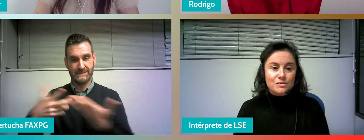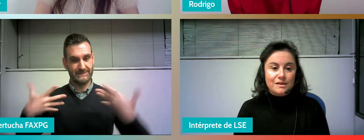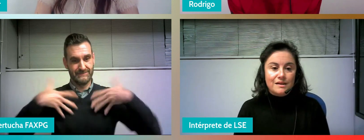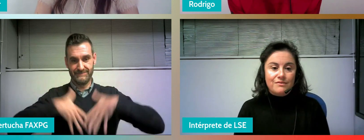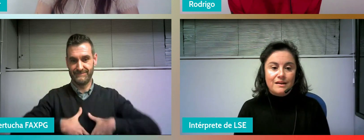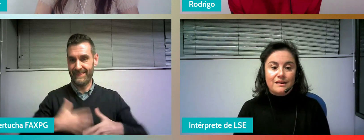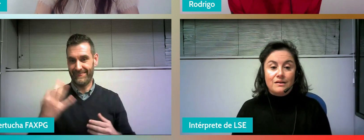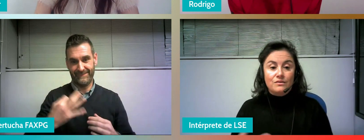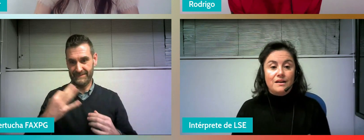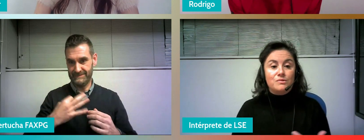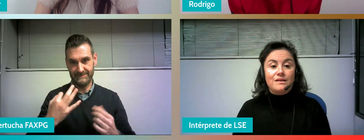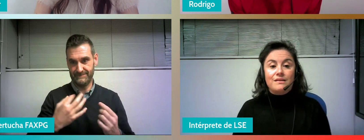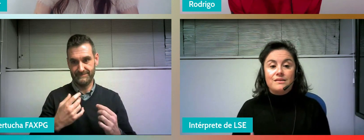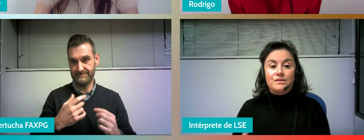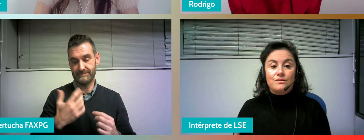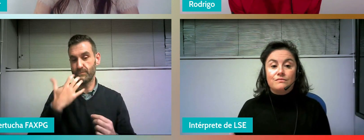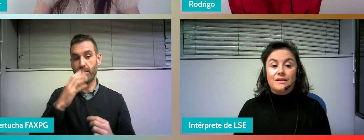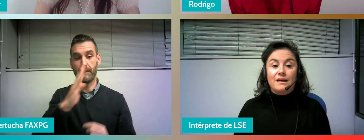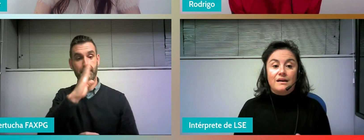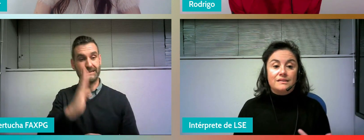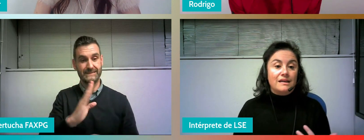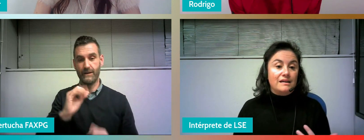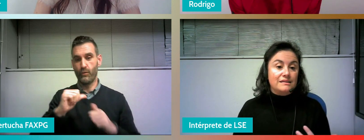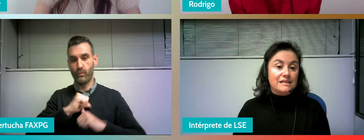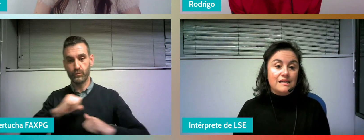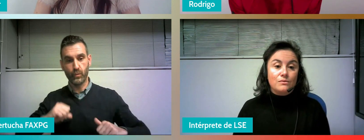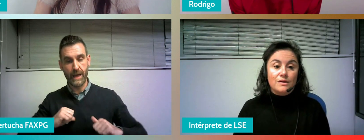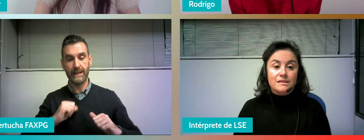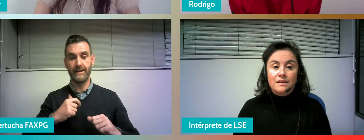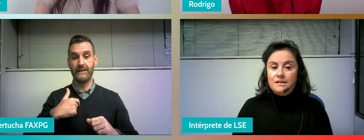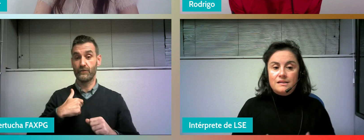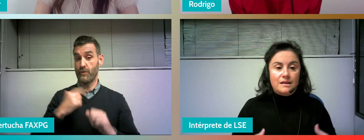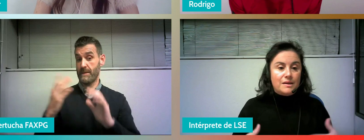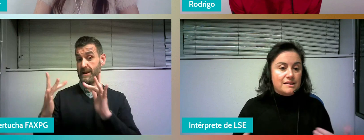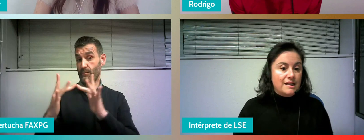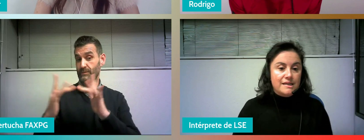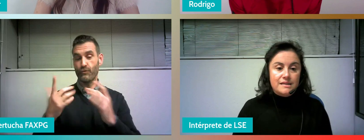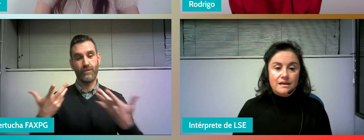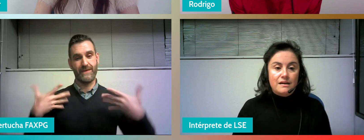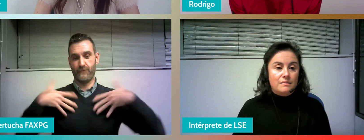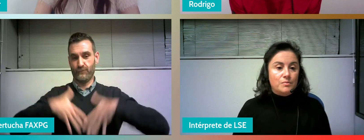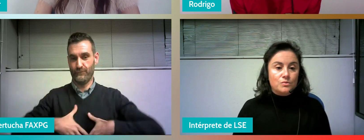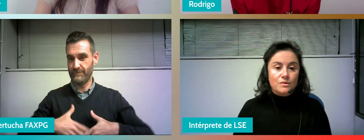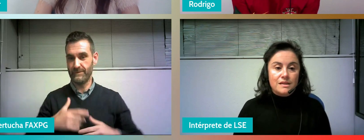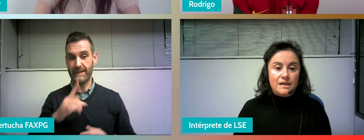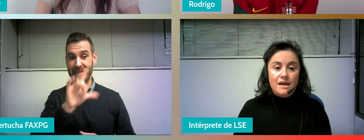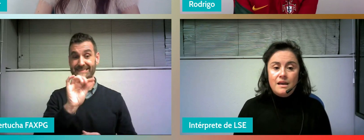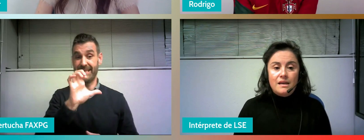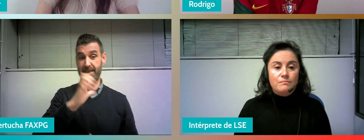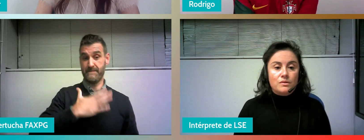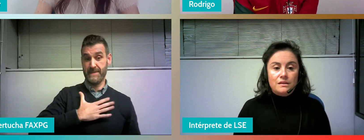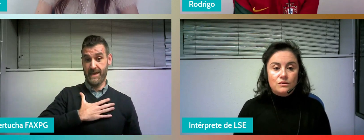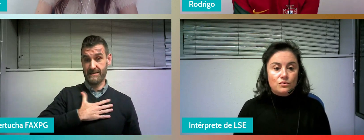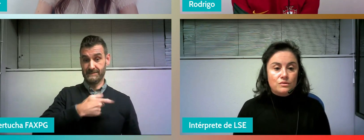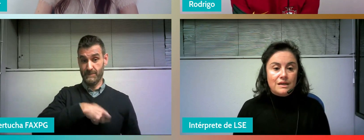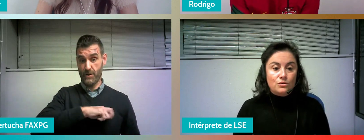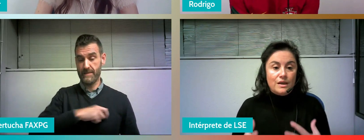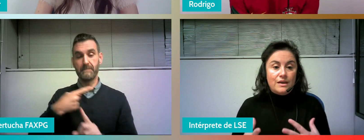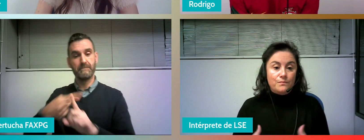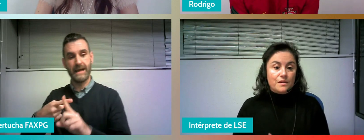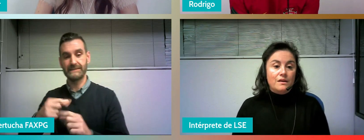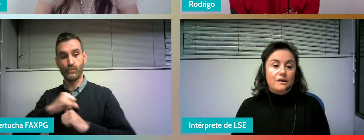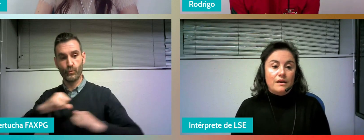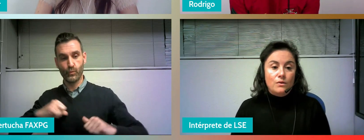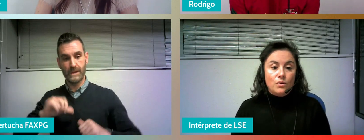se me gustaría falar que cando falamos da adquisición das linguas, que sea brasileña, portuguesa, é importante o contacto.